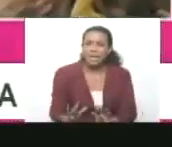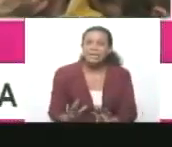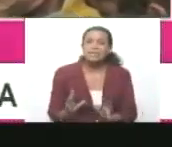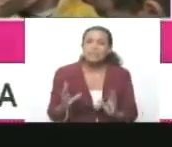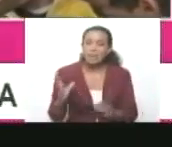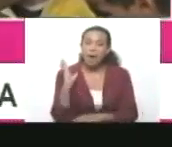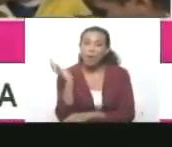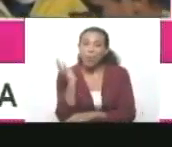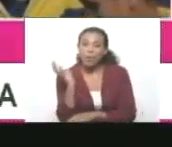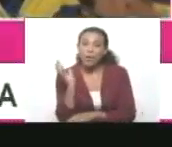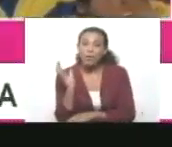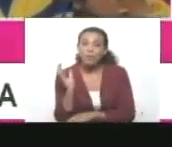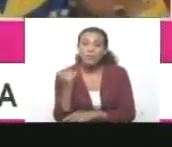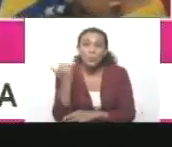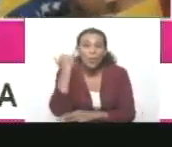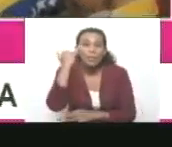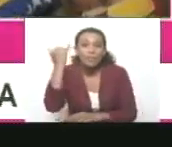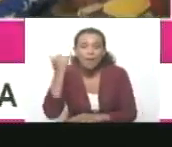Congreso uno de sus